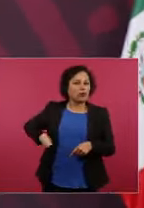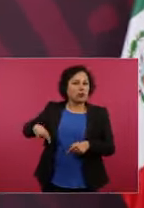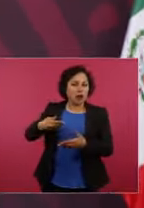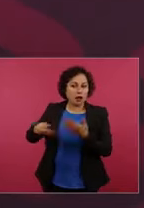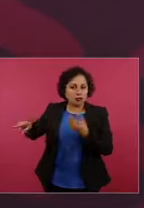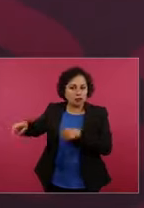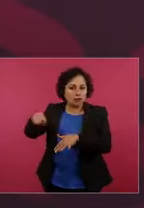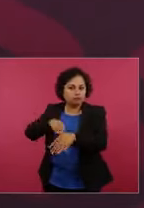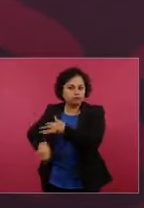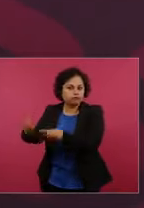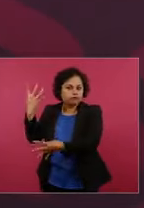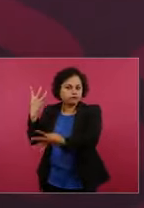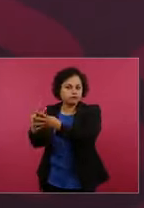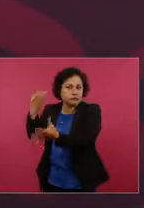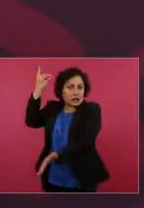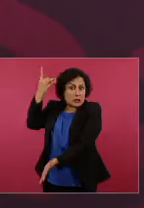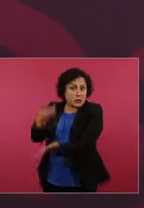responsable